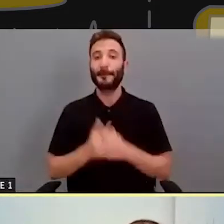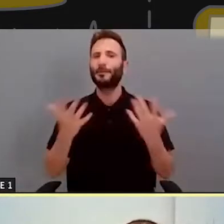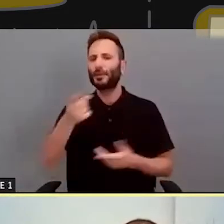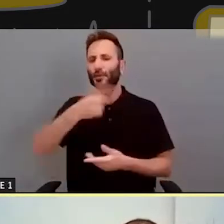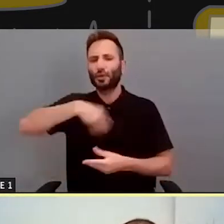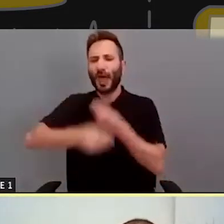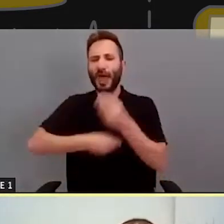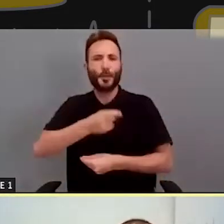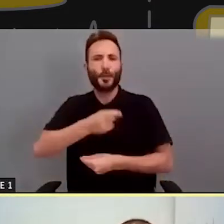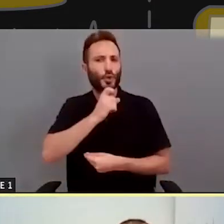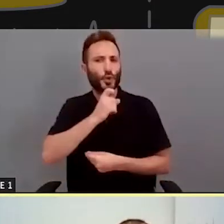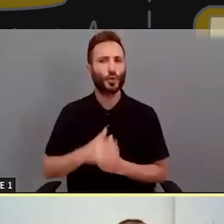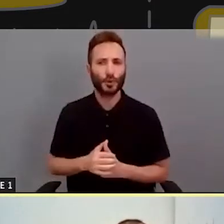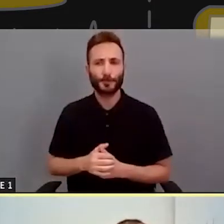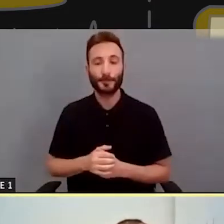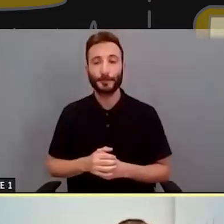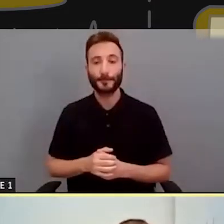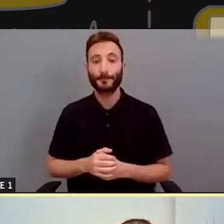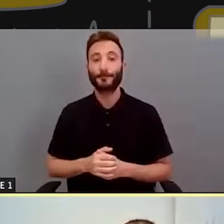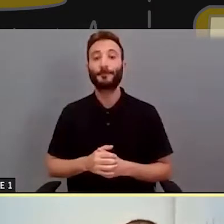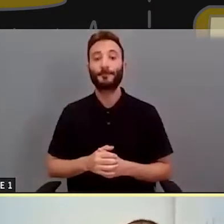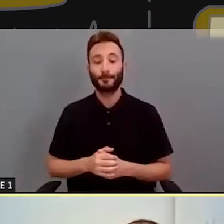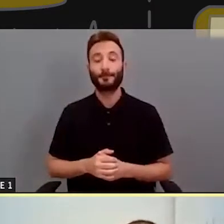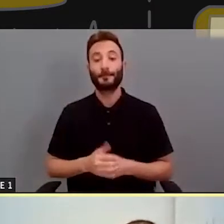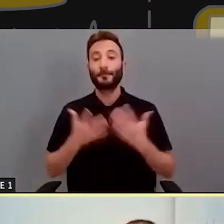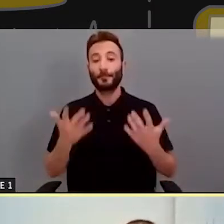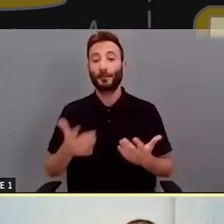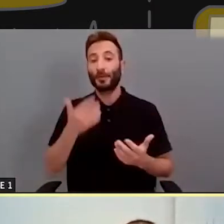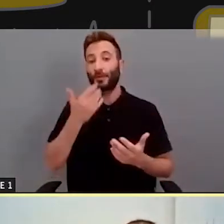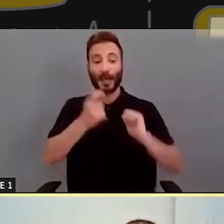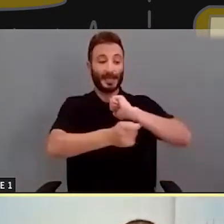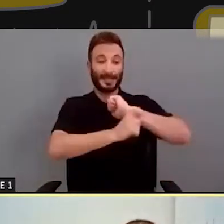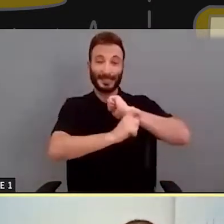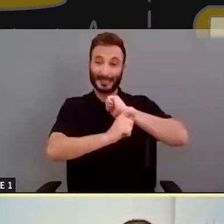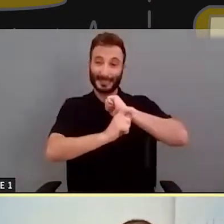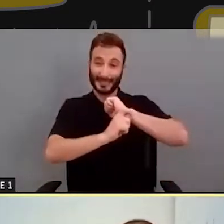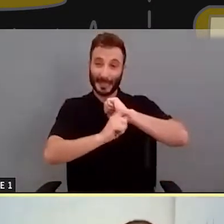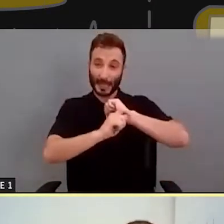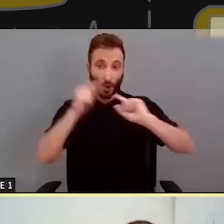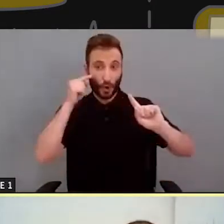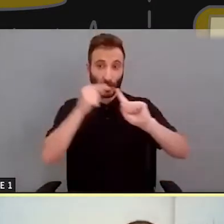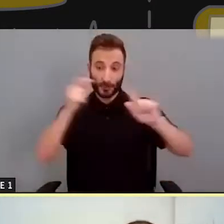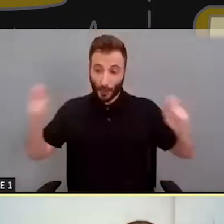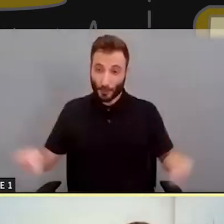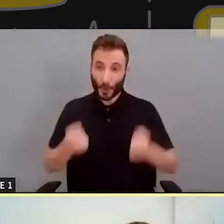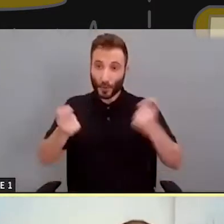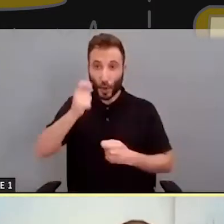hacemos? Pues lo hemos hecho incorporándolo a la estrategia global de promoción de turismo de